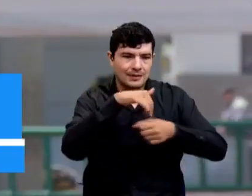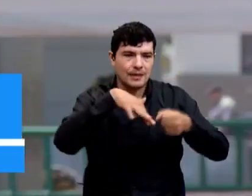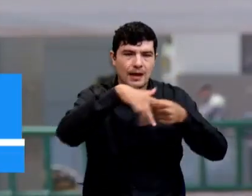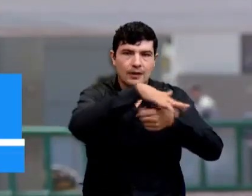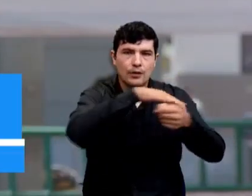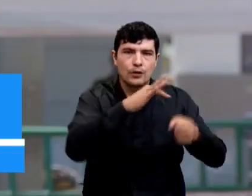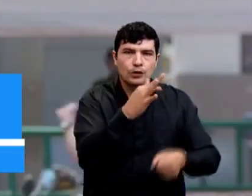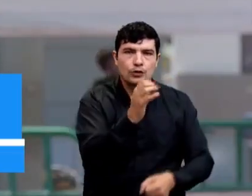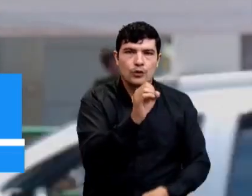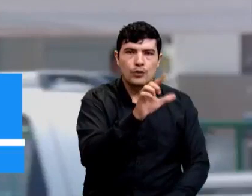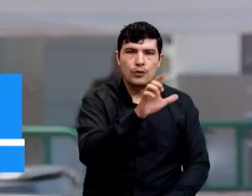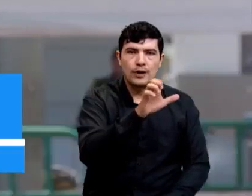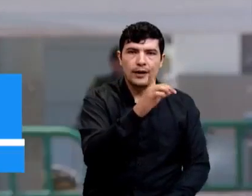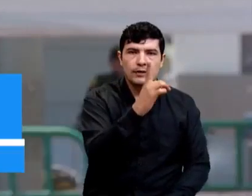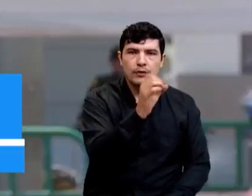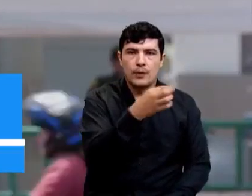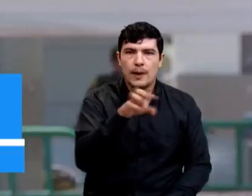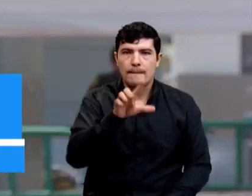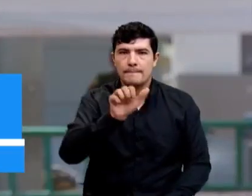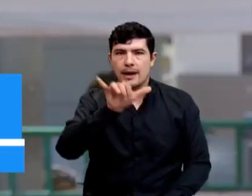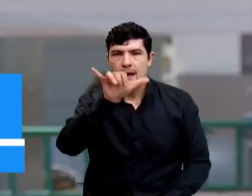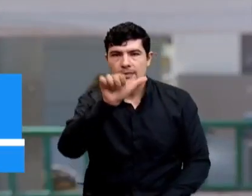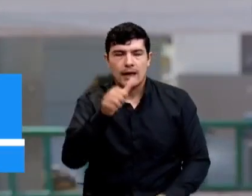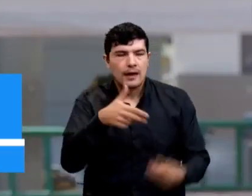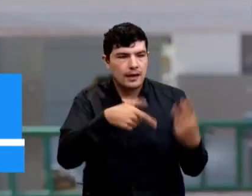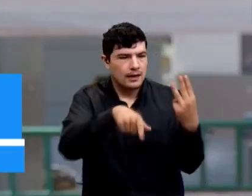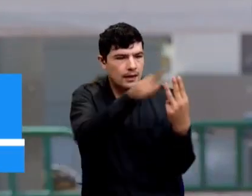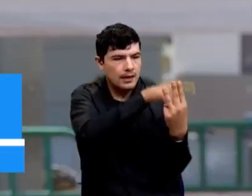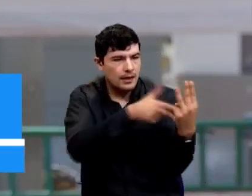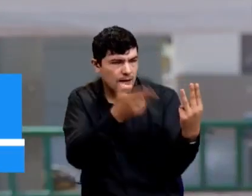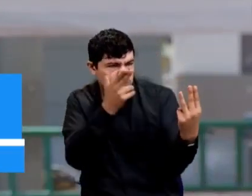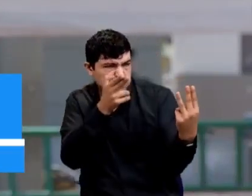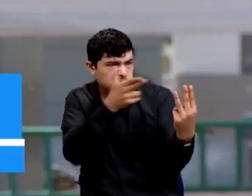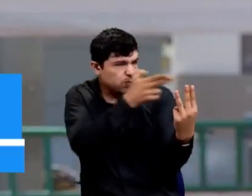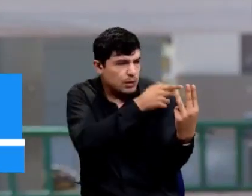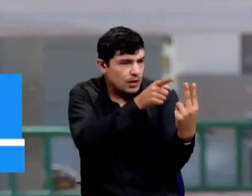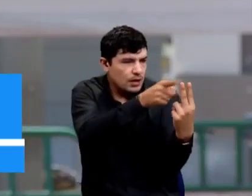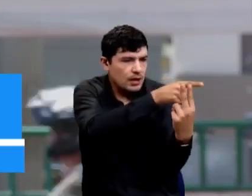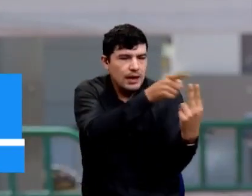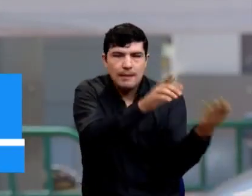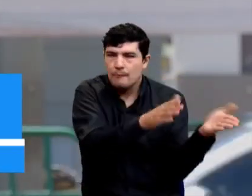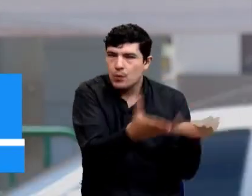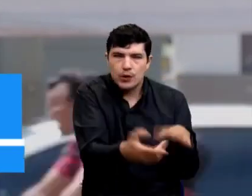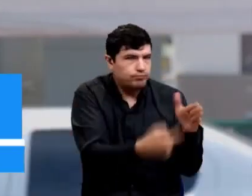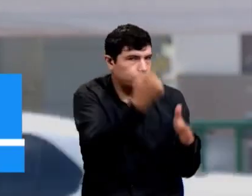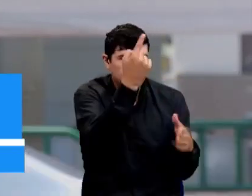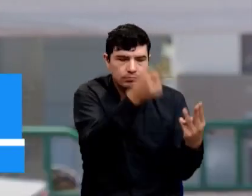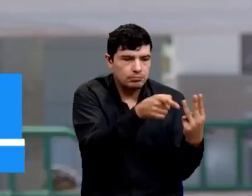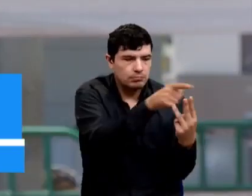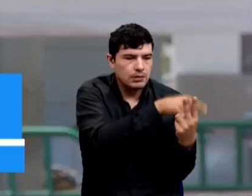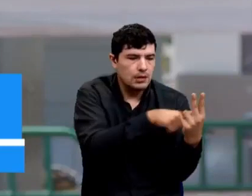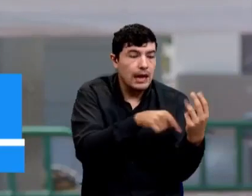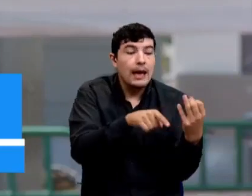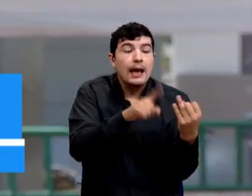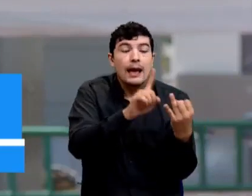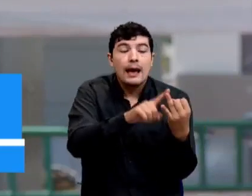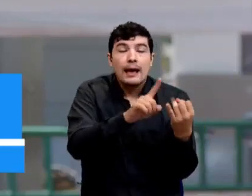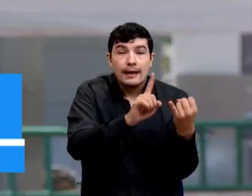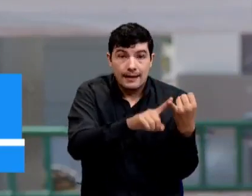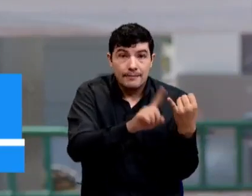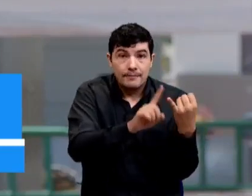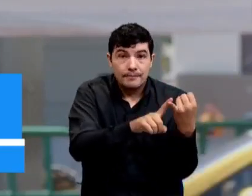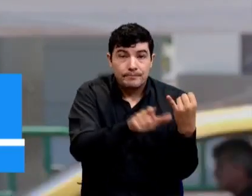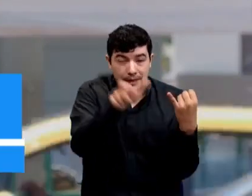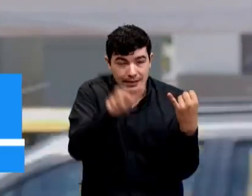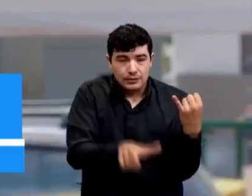Toledo Plata, donde dos personas fallecieron de forma inmediata en medio de este ataque sicarial y una más fue trasladada hasta un